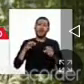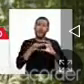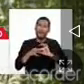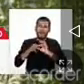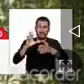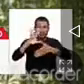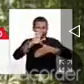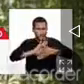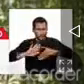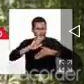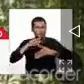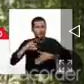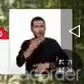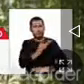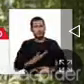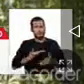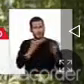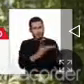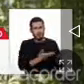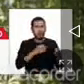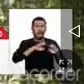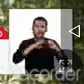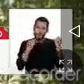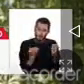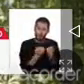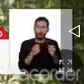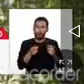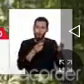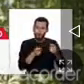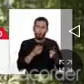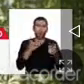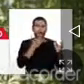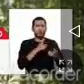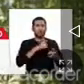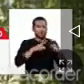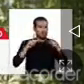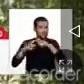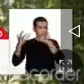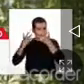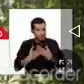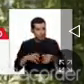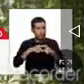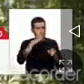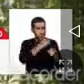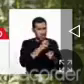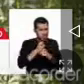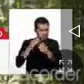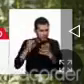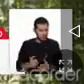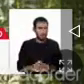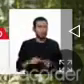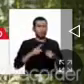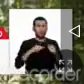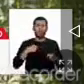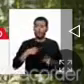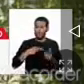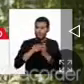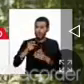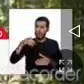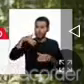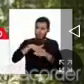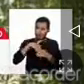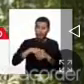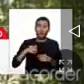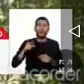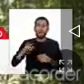Pacífico, a su presidenta, a su equipo de gobierno, a sus empresarios y trabajadores, y hago sinceros votos porque la